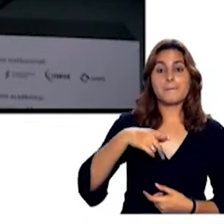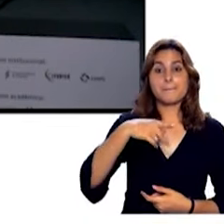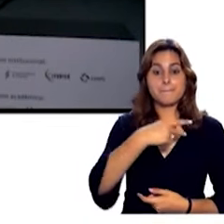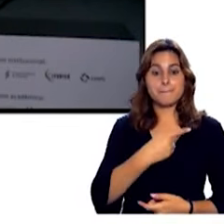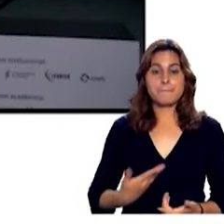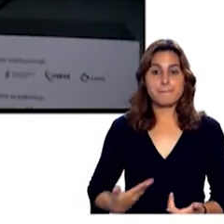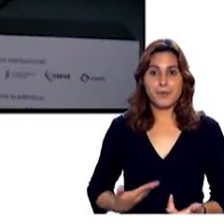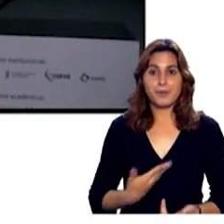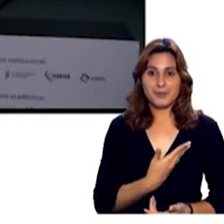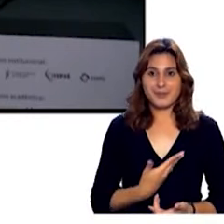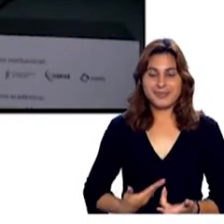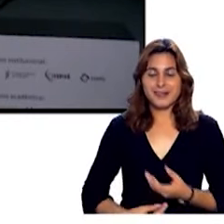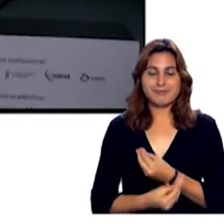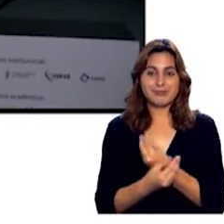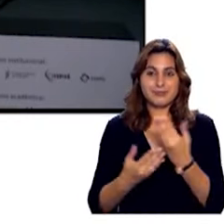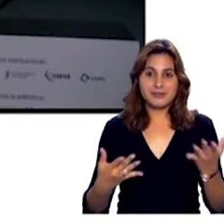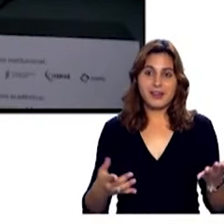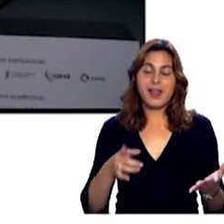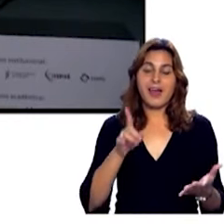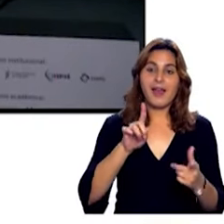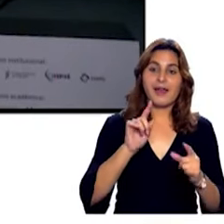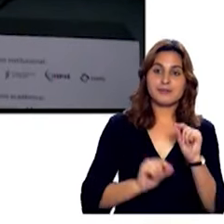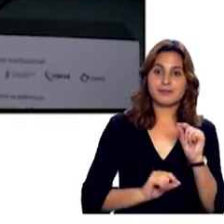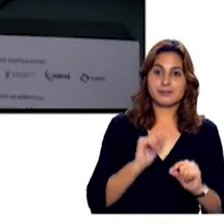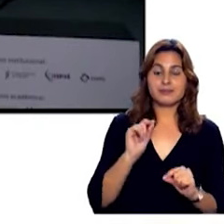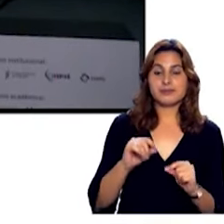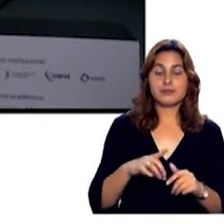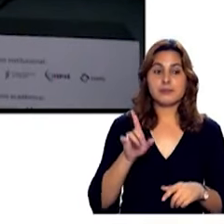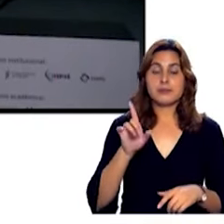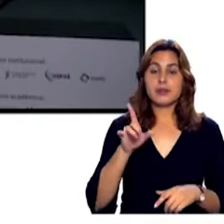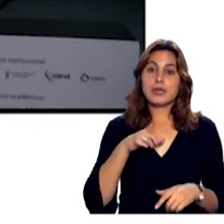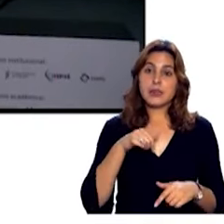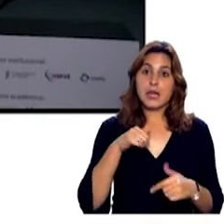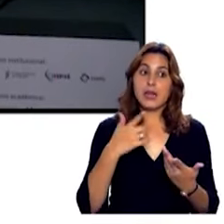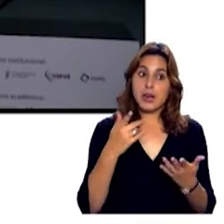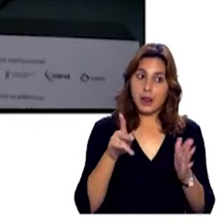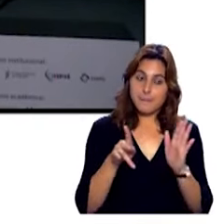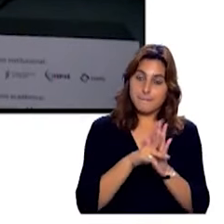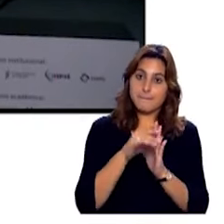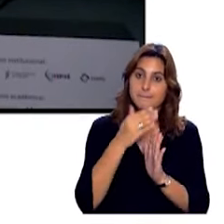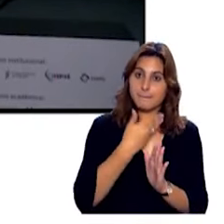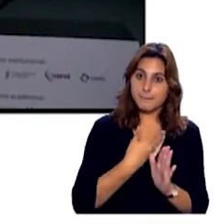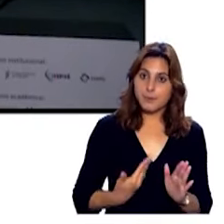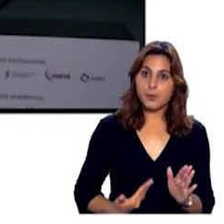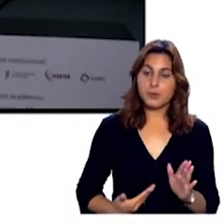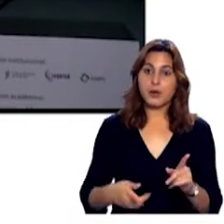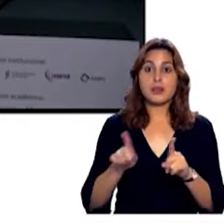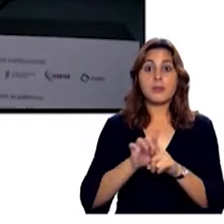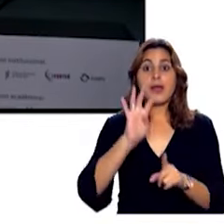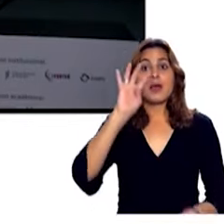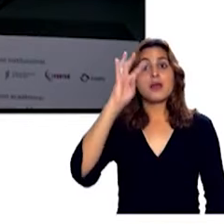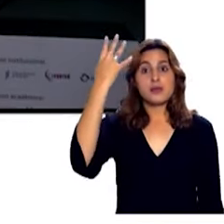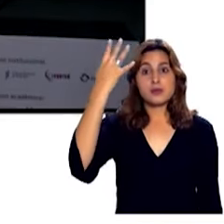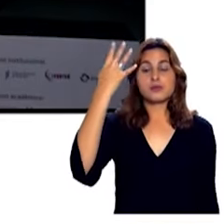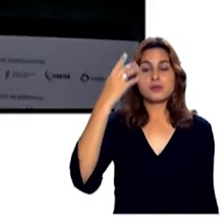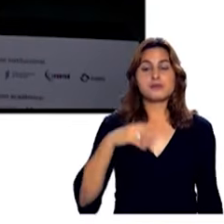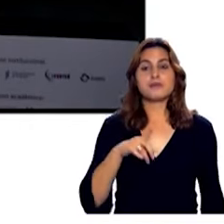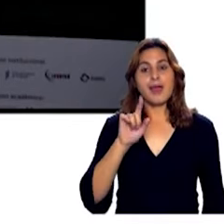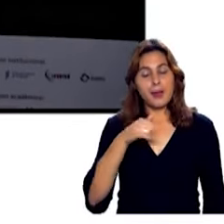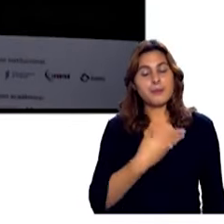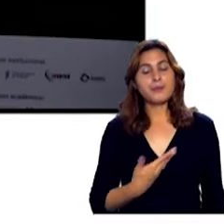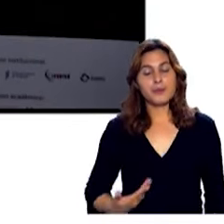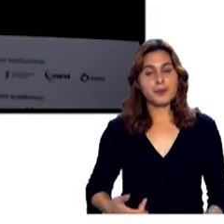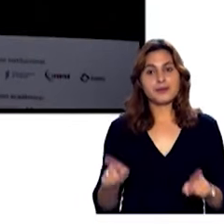planteamiento de la cuestión es público y la resolución es pública en la medida en que la sentencia se